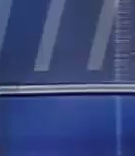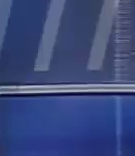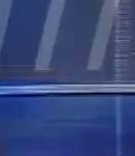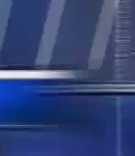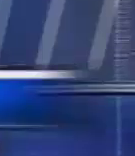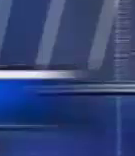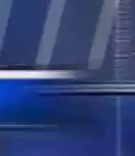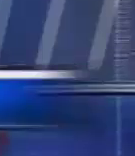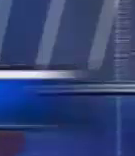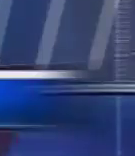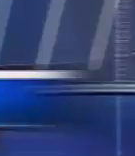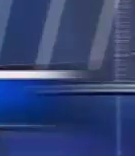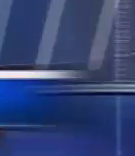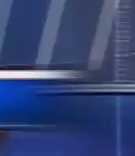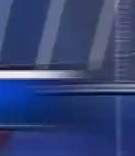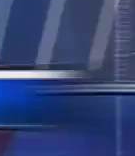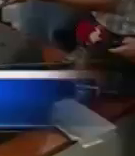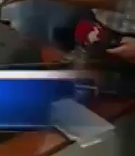para proteger a la población.